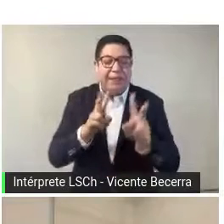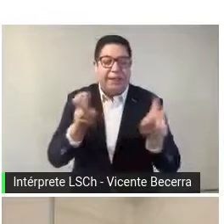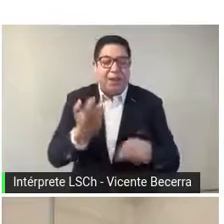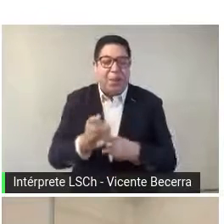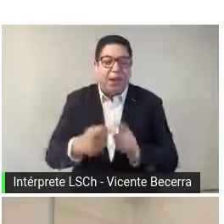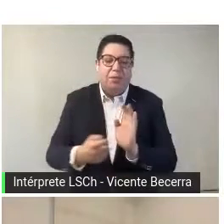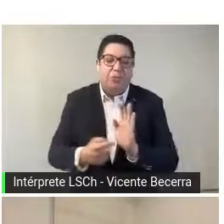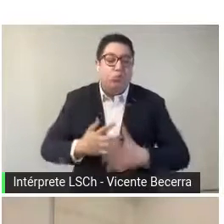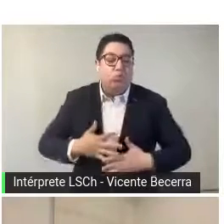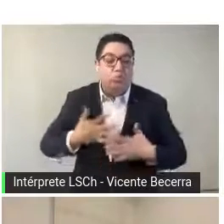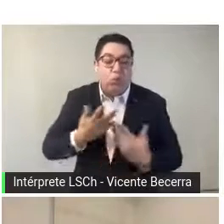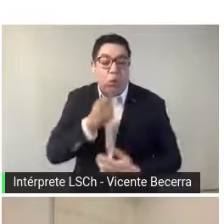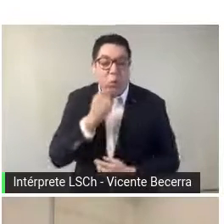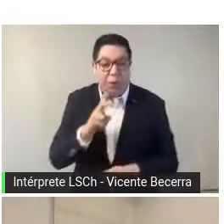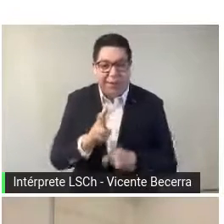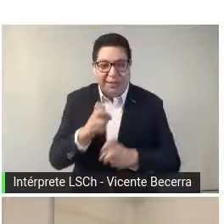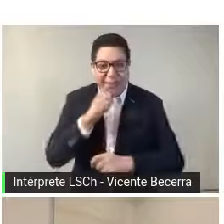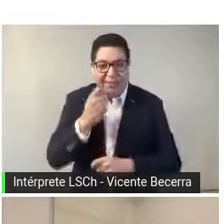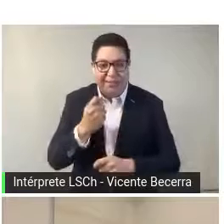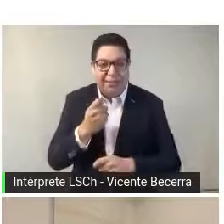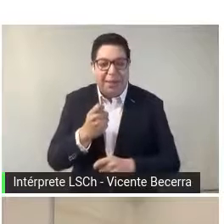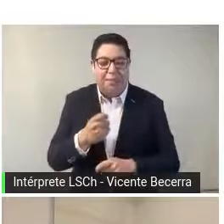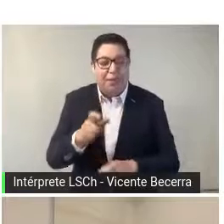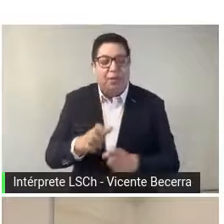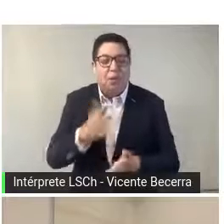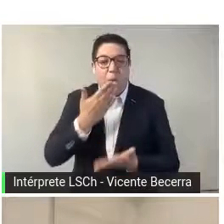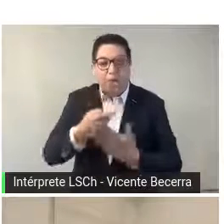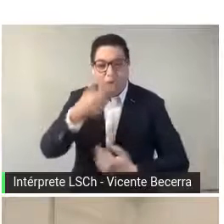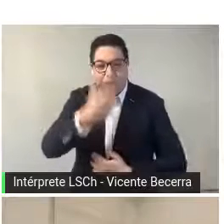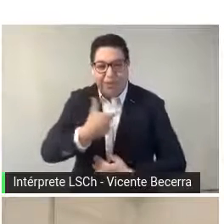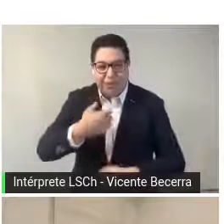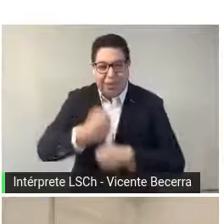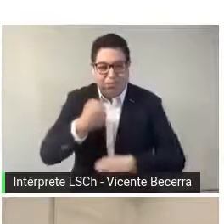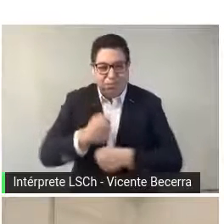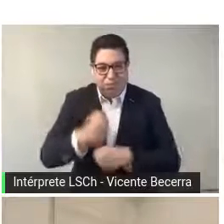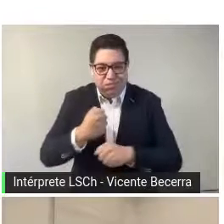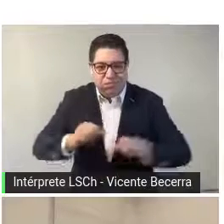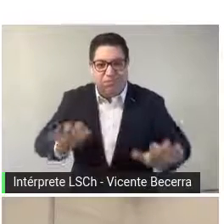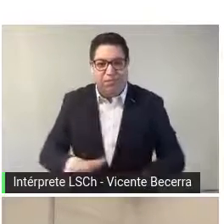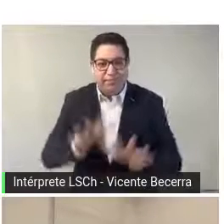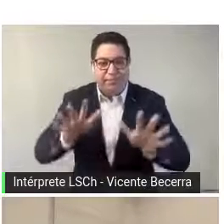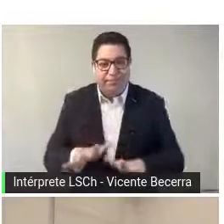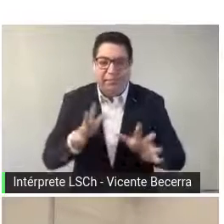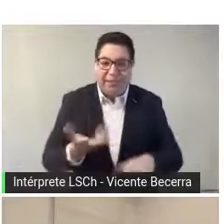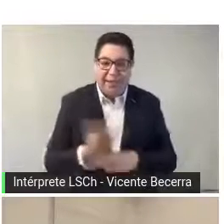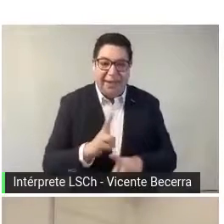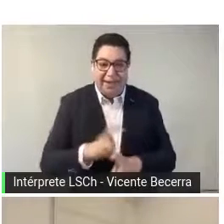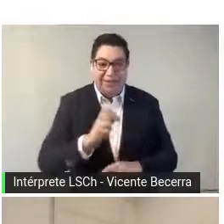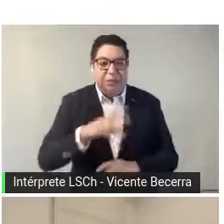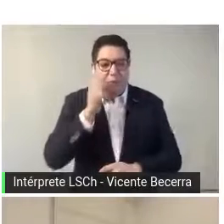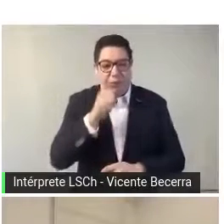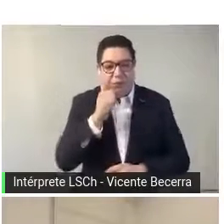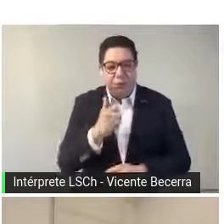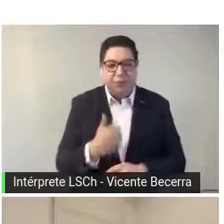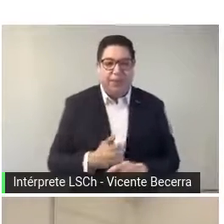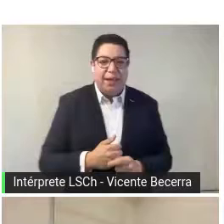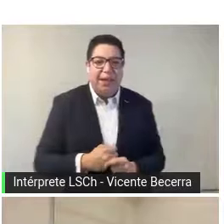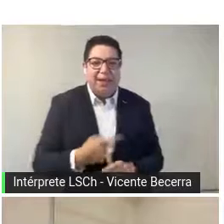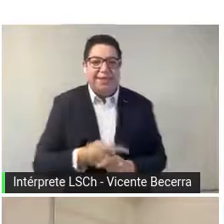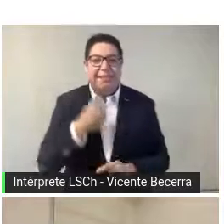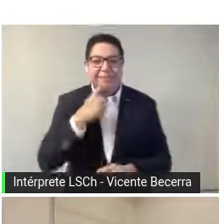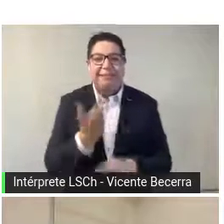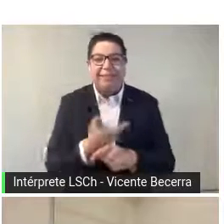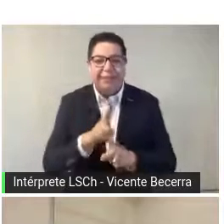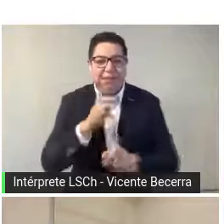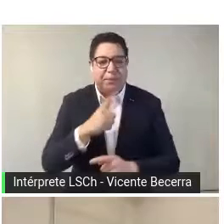tiene, es que todas las cosas que uno hace y que las medidas que uno toma diariamente tienen un impacto